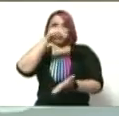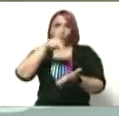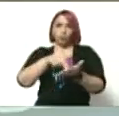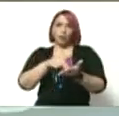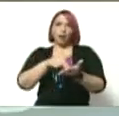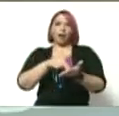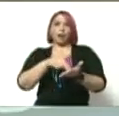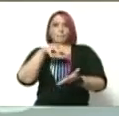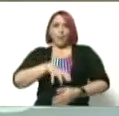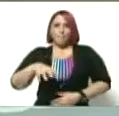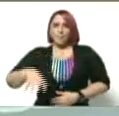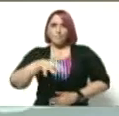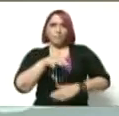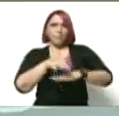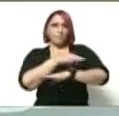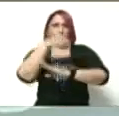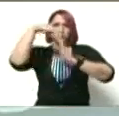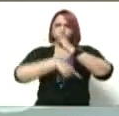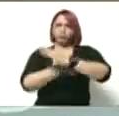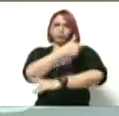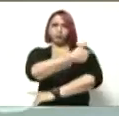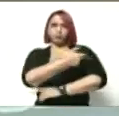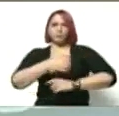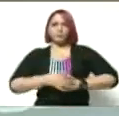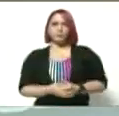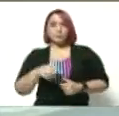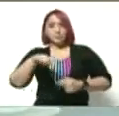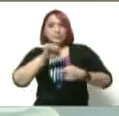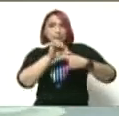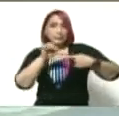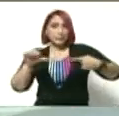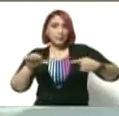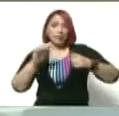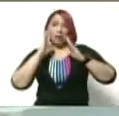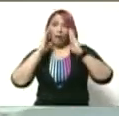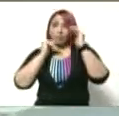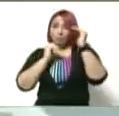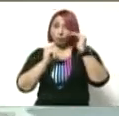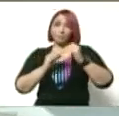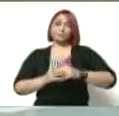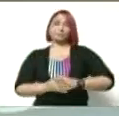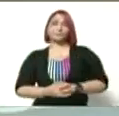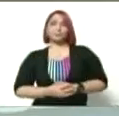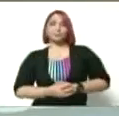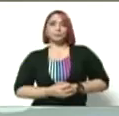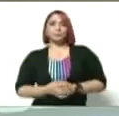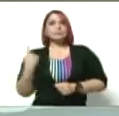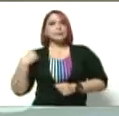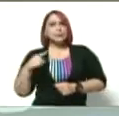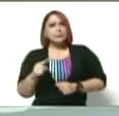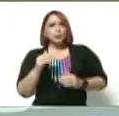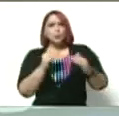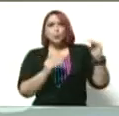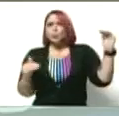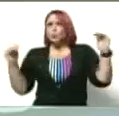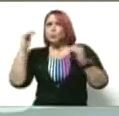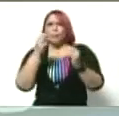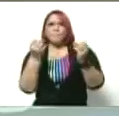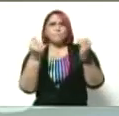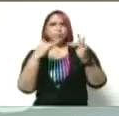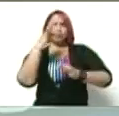profundizando en la vacunación bueno esta semana que pasó atención tuvimos aumento de casos